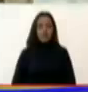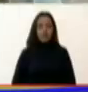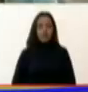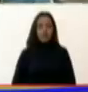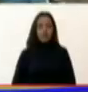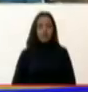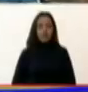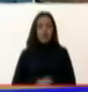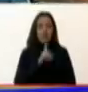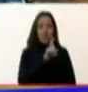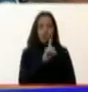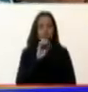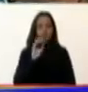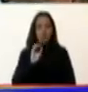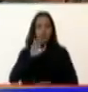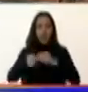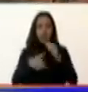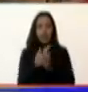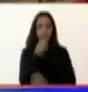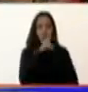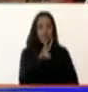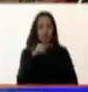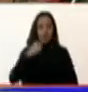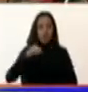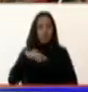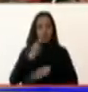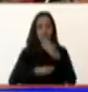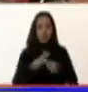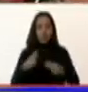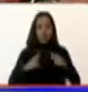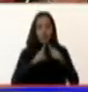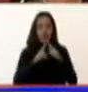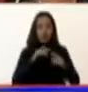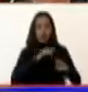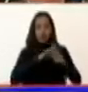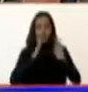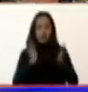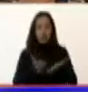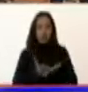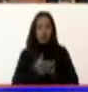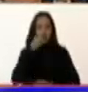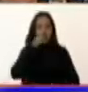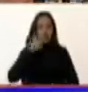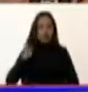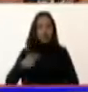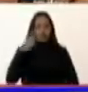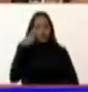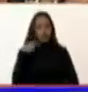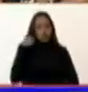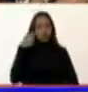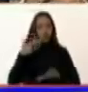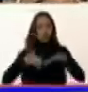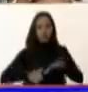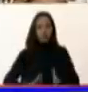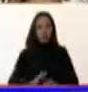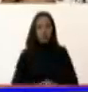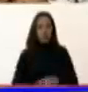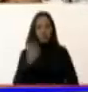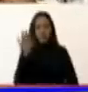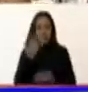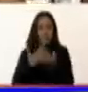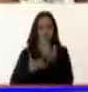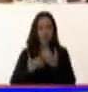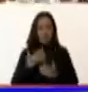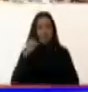Del 10 al 12 de noviembre se hizo el Encuentro Mundial de Pueblos Afrodescendientes. Vinieron del